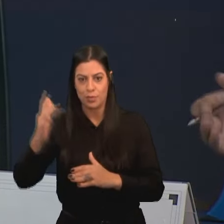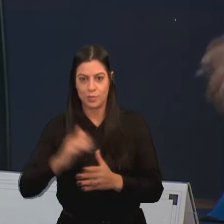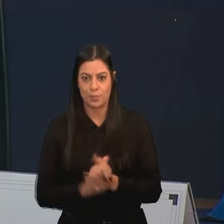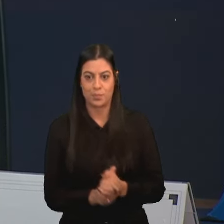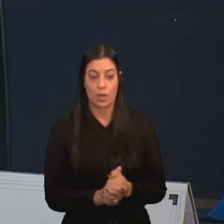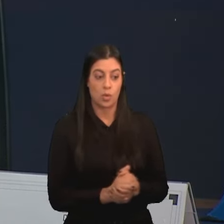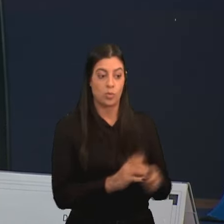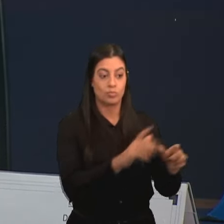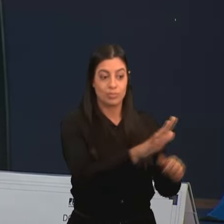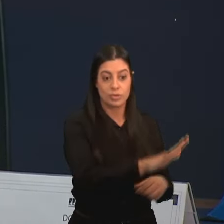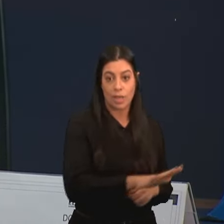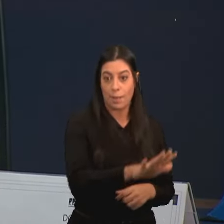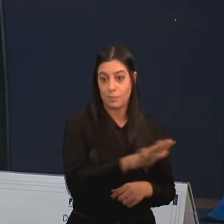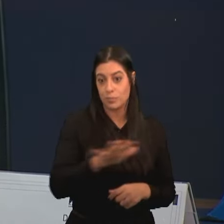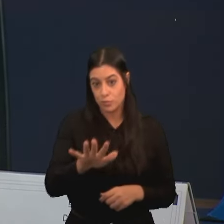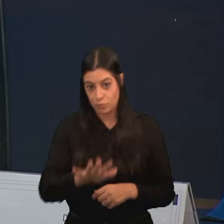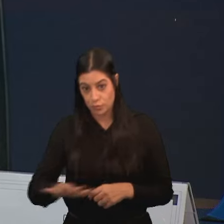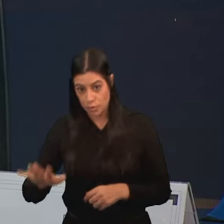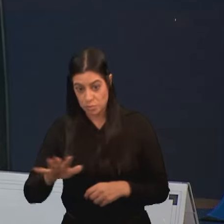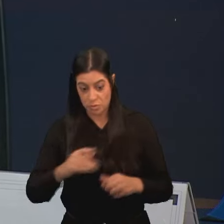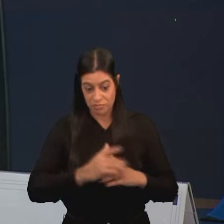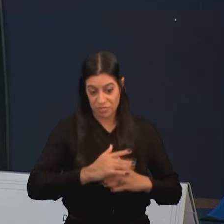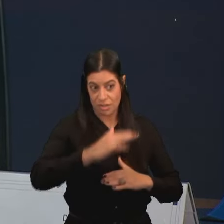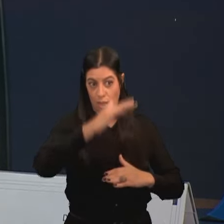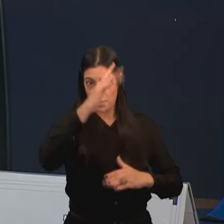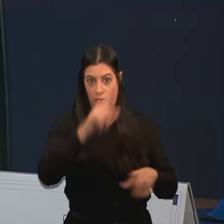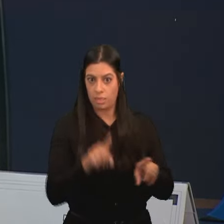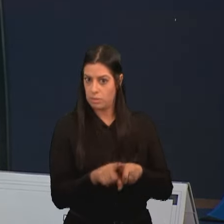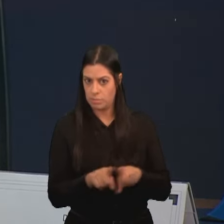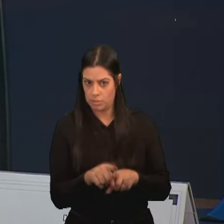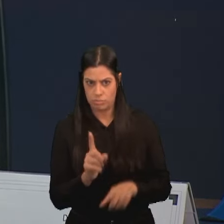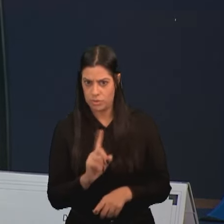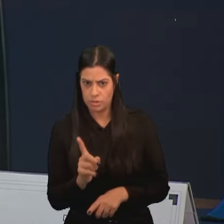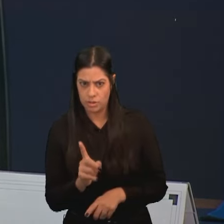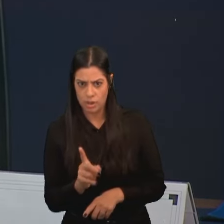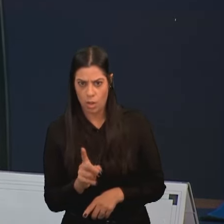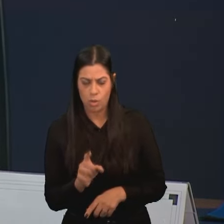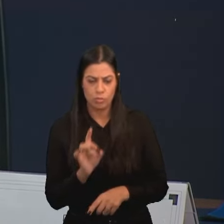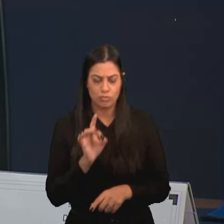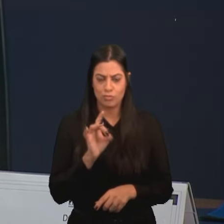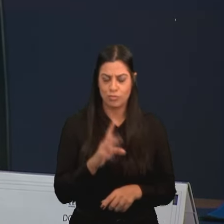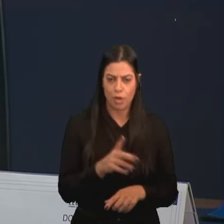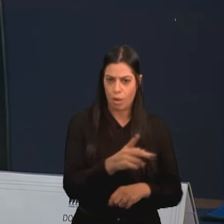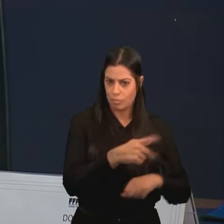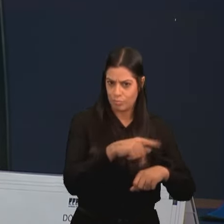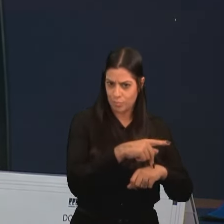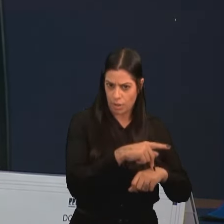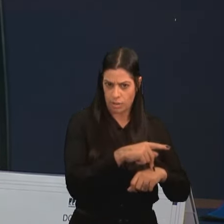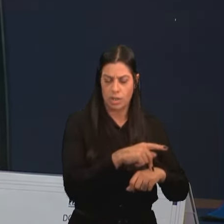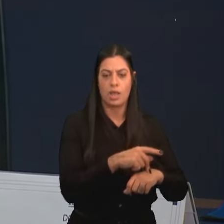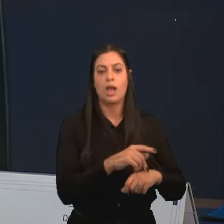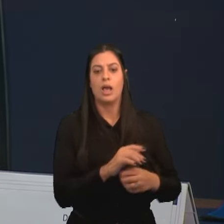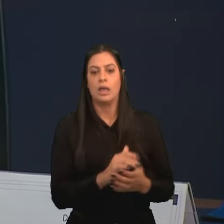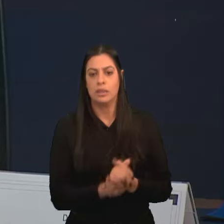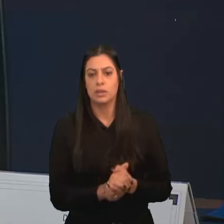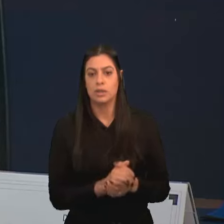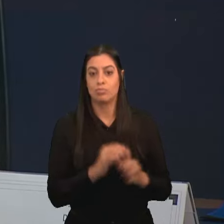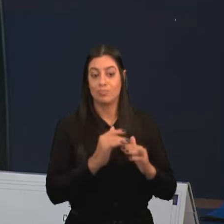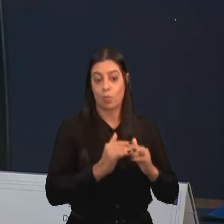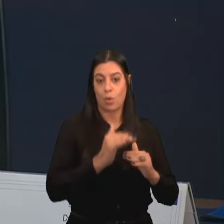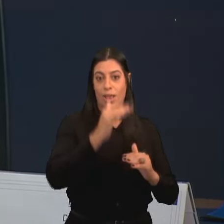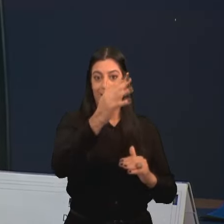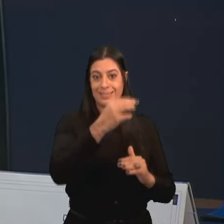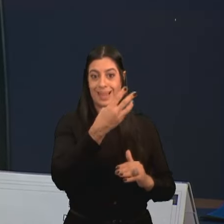desarrollados. Los campos en los que la neurotecnología se expande tampoco son homogéneos. Hay un